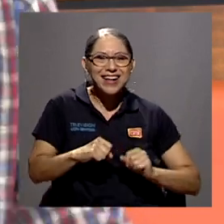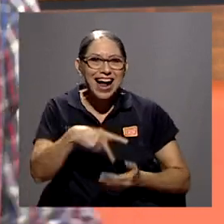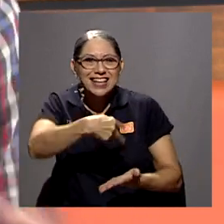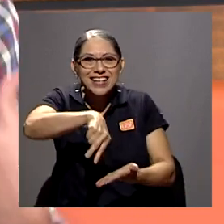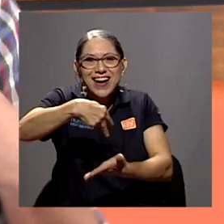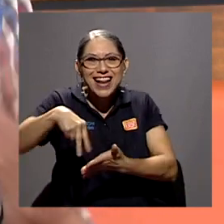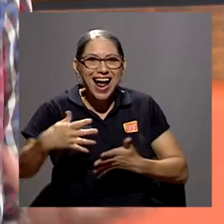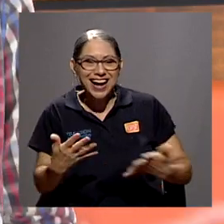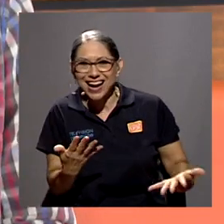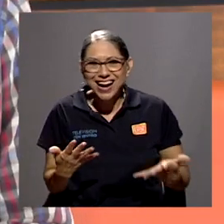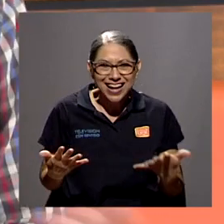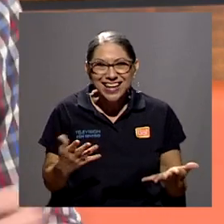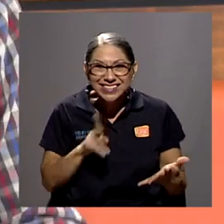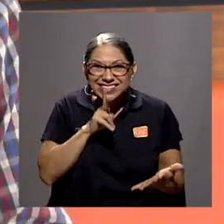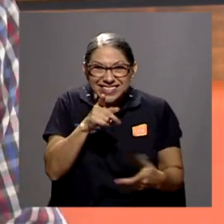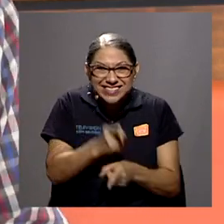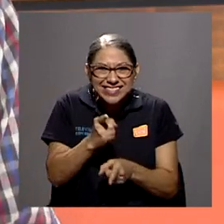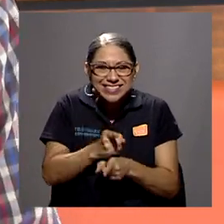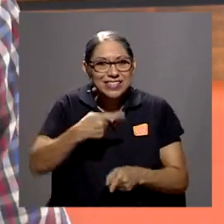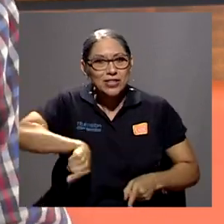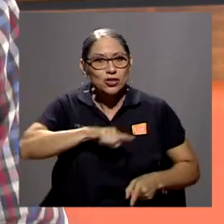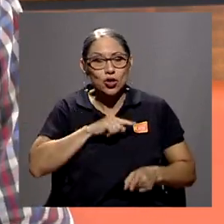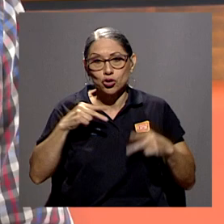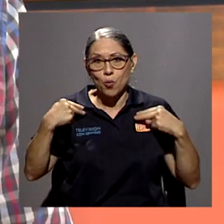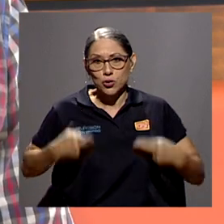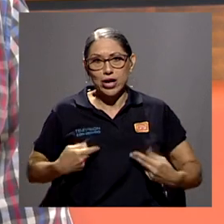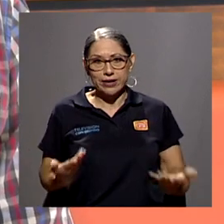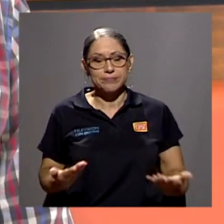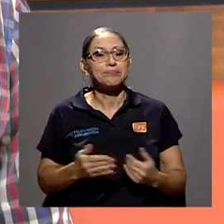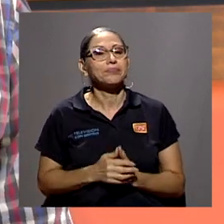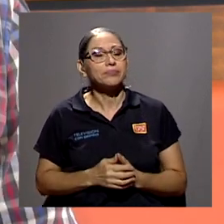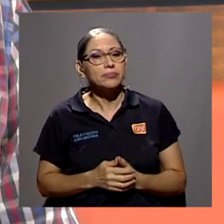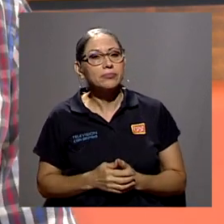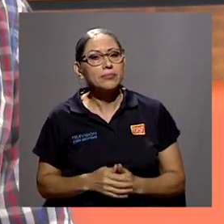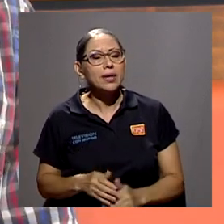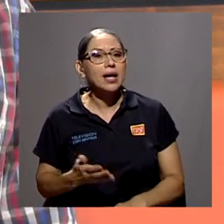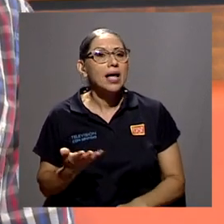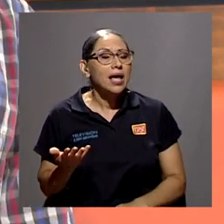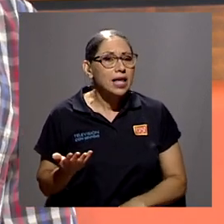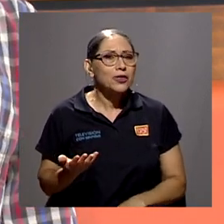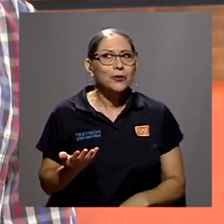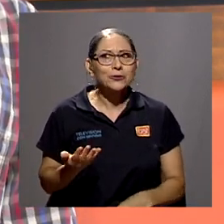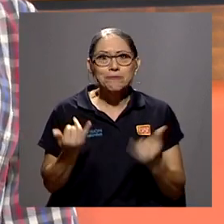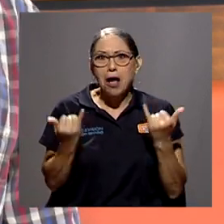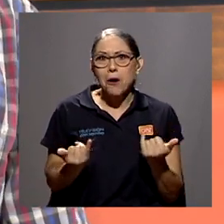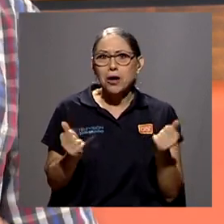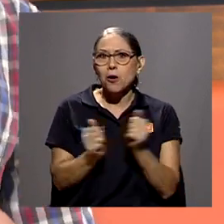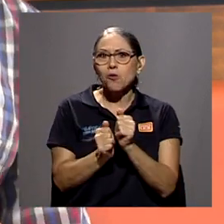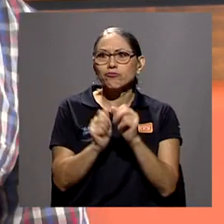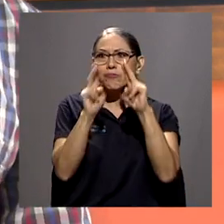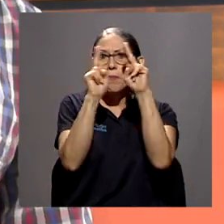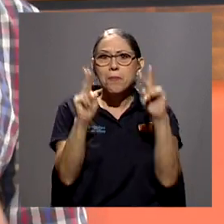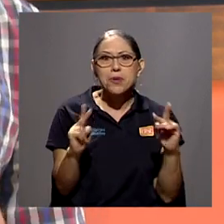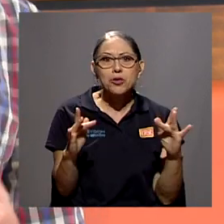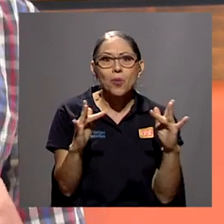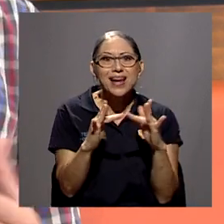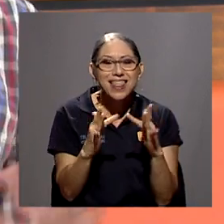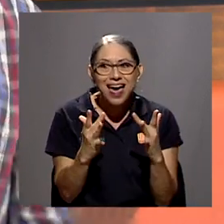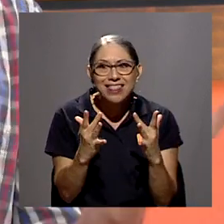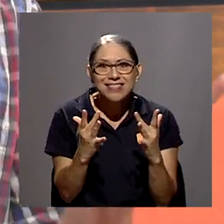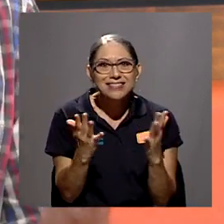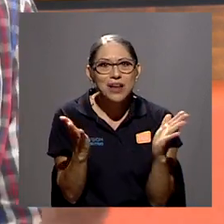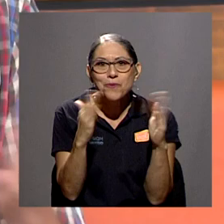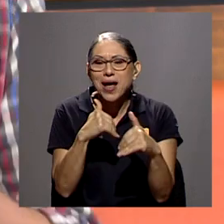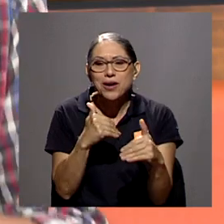en nosotros como seres humanos verdad entonces el hecho de que la virtualidad nos haya separado un poco de esta